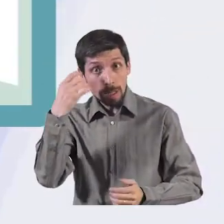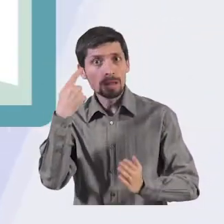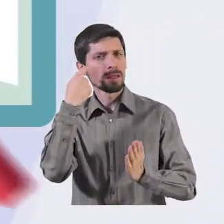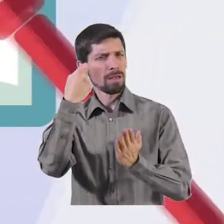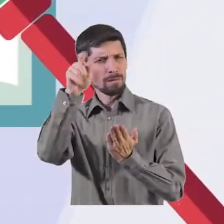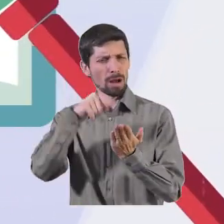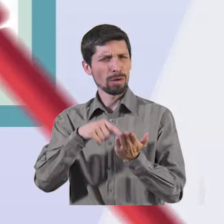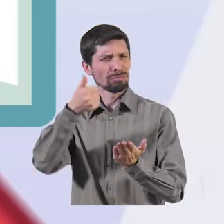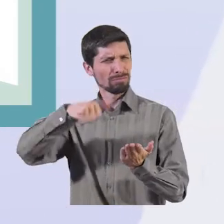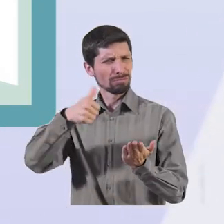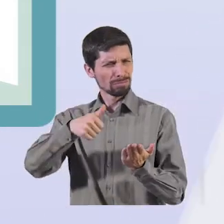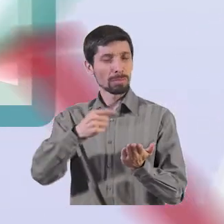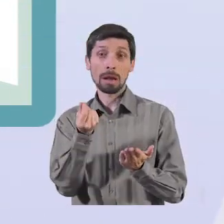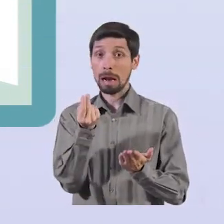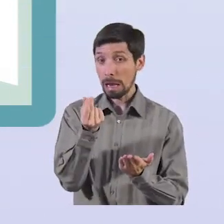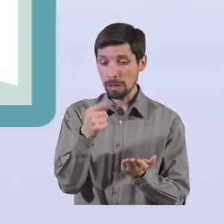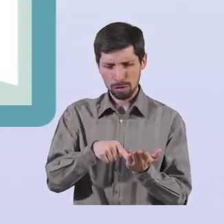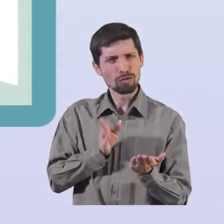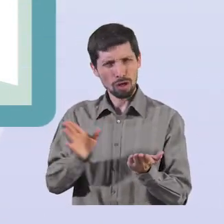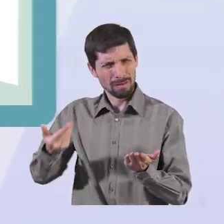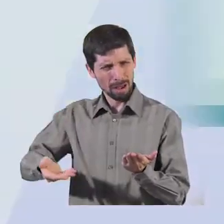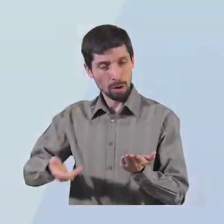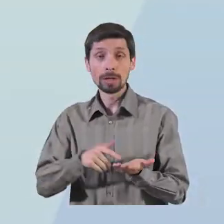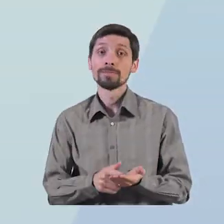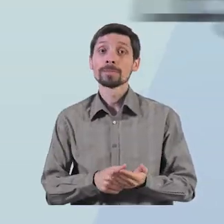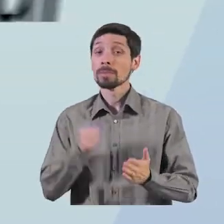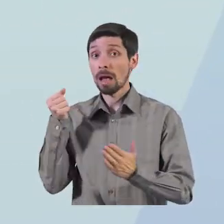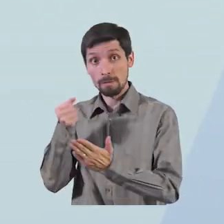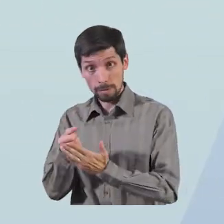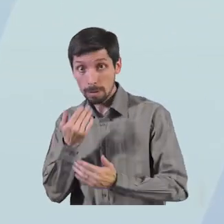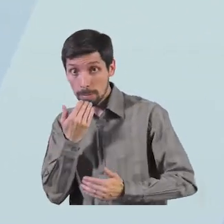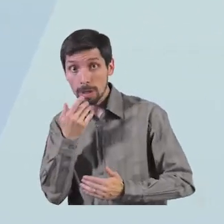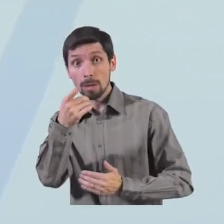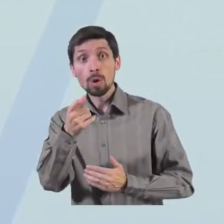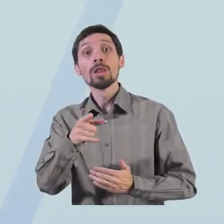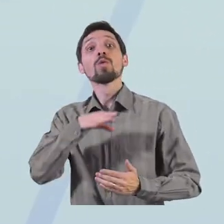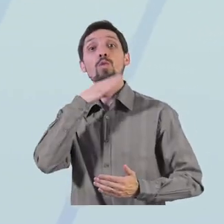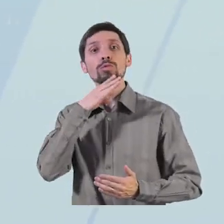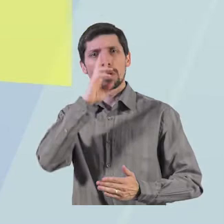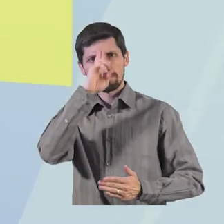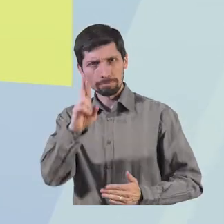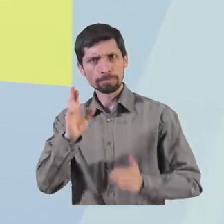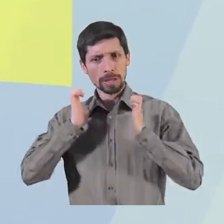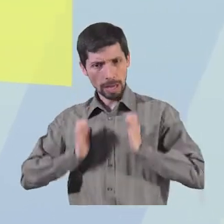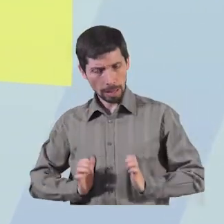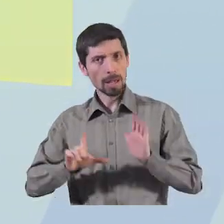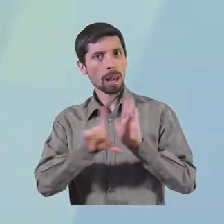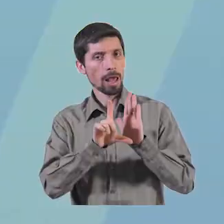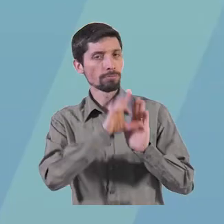Aprender a evaluar su veracidad, calidad y vigencia. Finalmente, a usarla de manera ética y